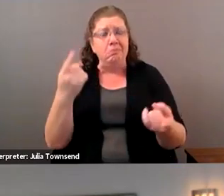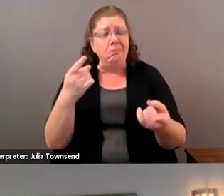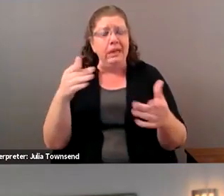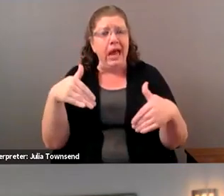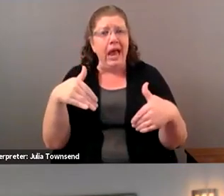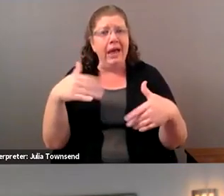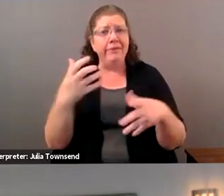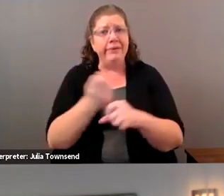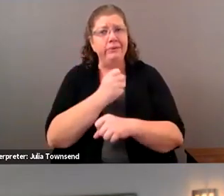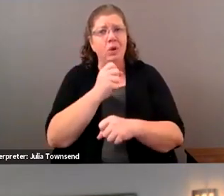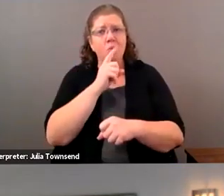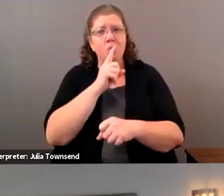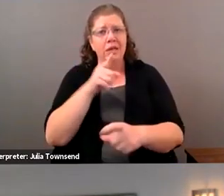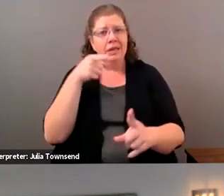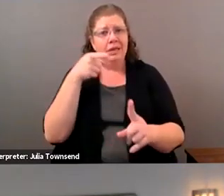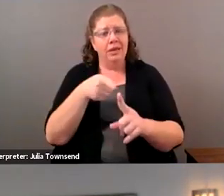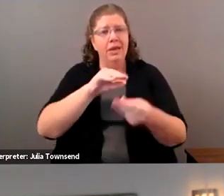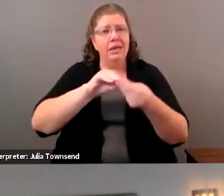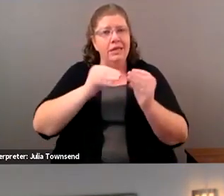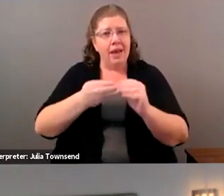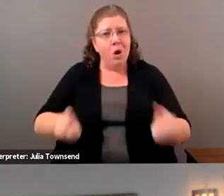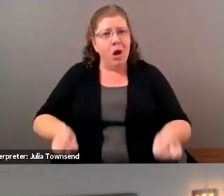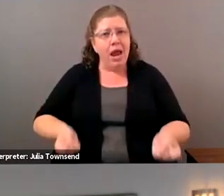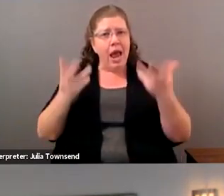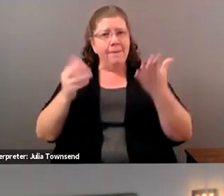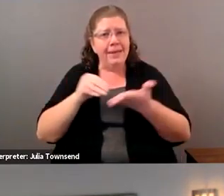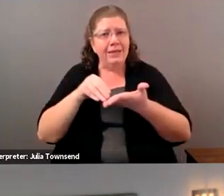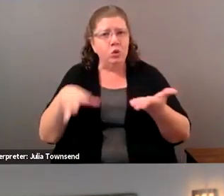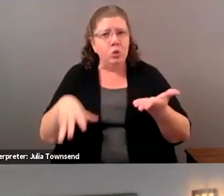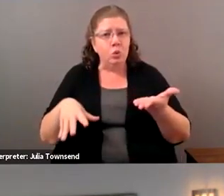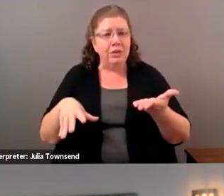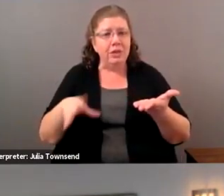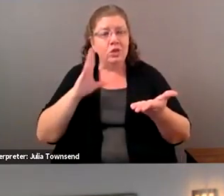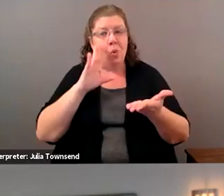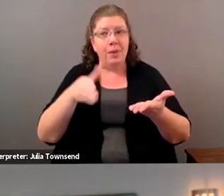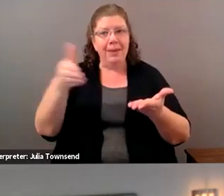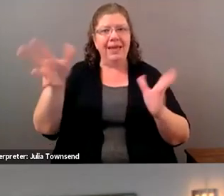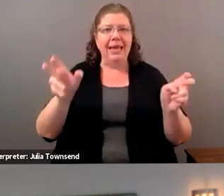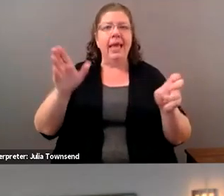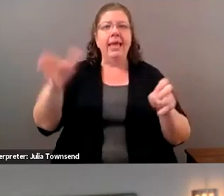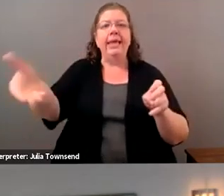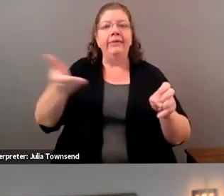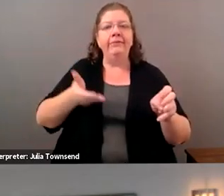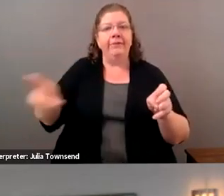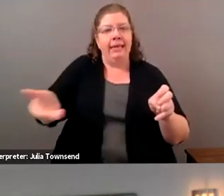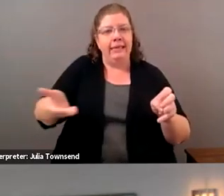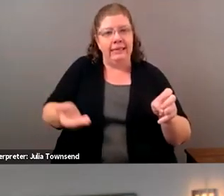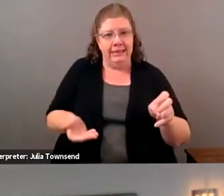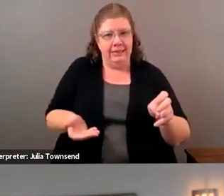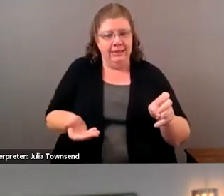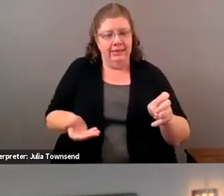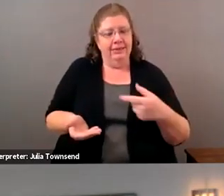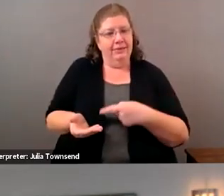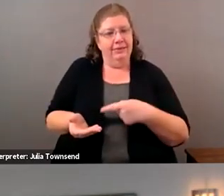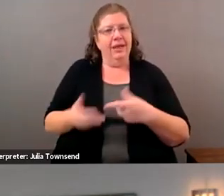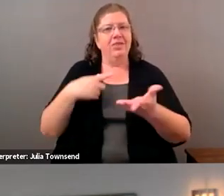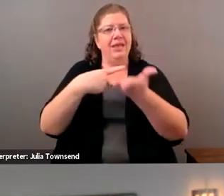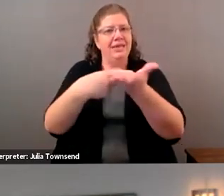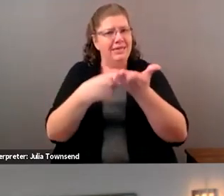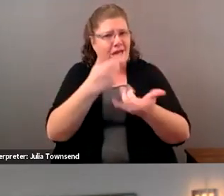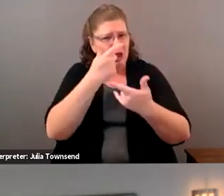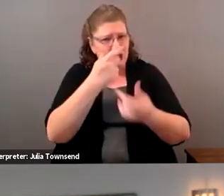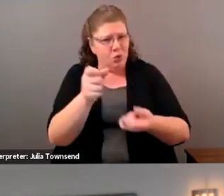he visto un número de cuántos estudiantes van a estar invitados y pienso que esta discusión